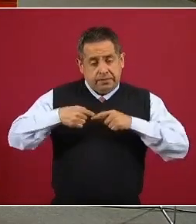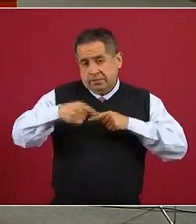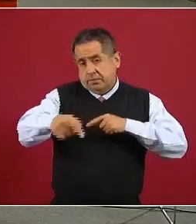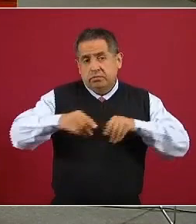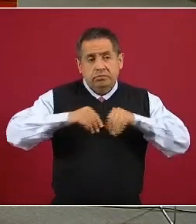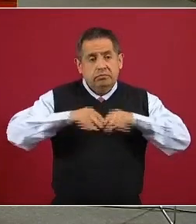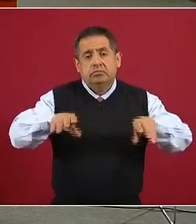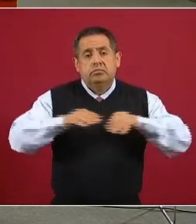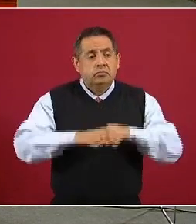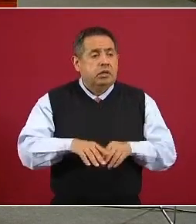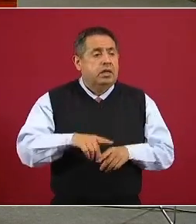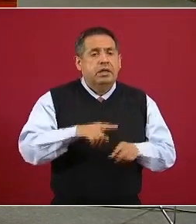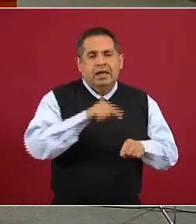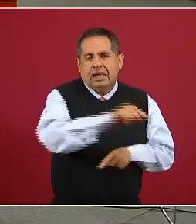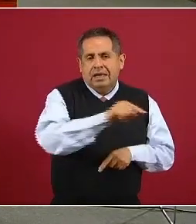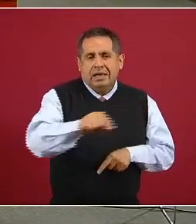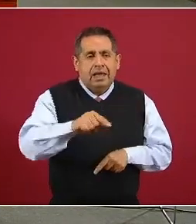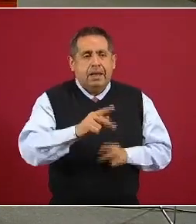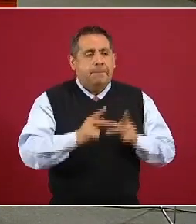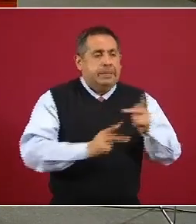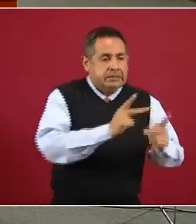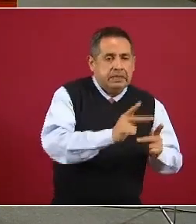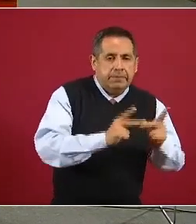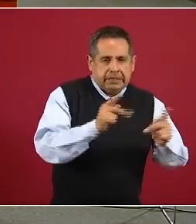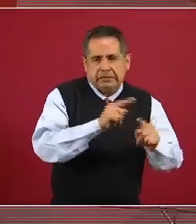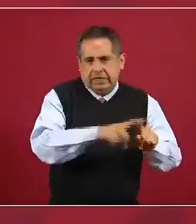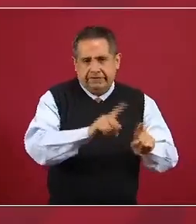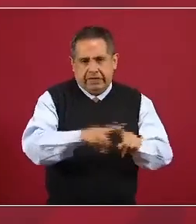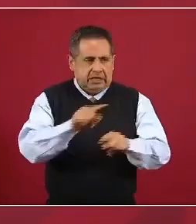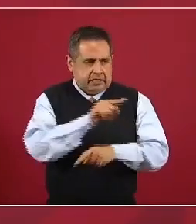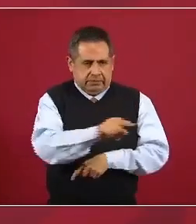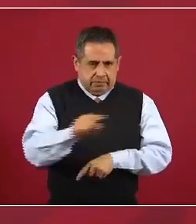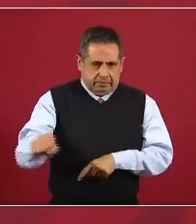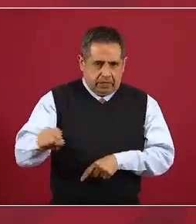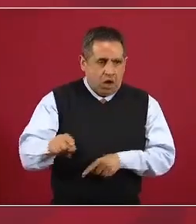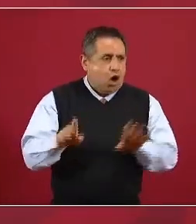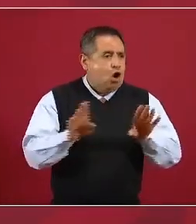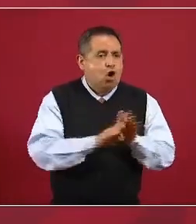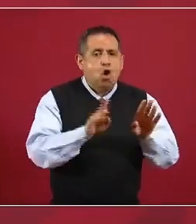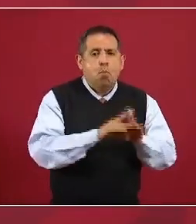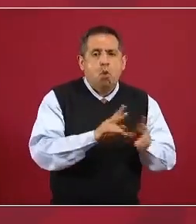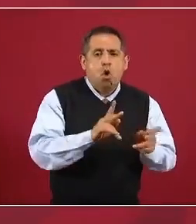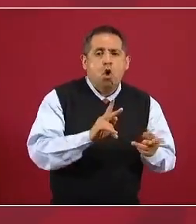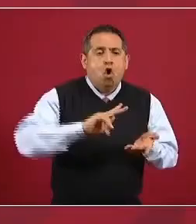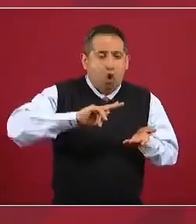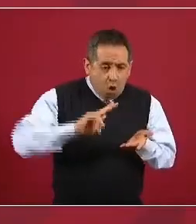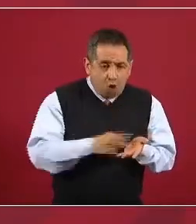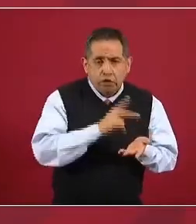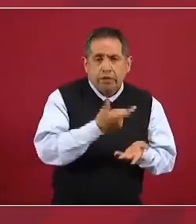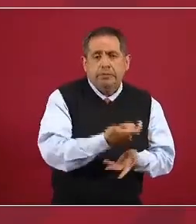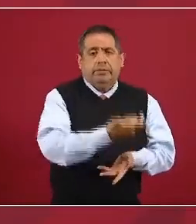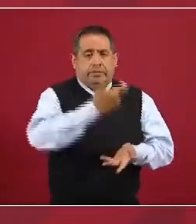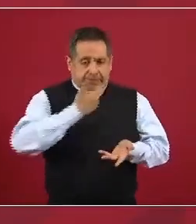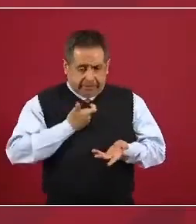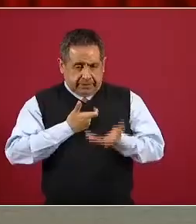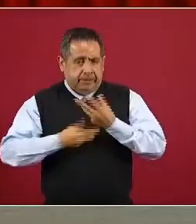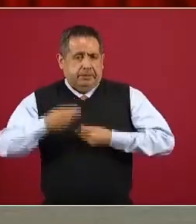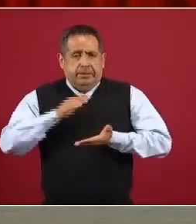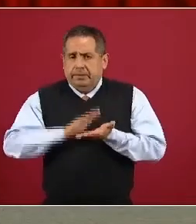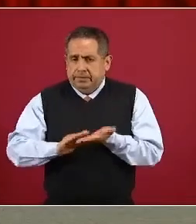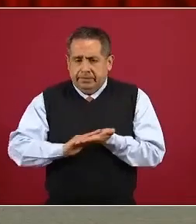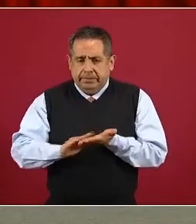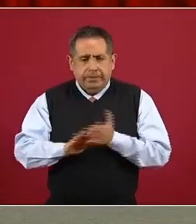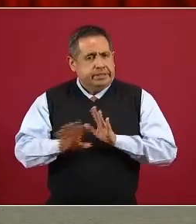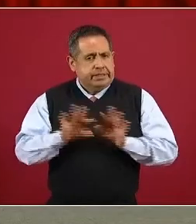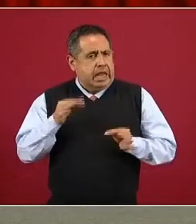reembolsos de las distintas modalidades. A cada modalidad le corresponde unas ciertas características del reembolso.